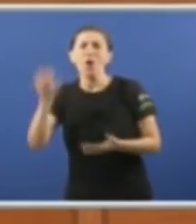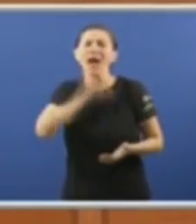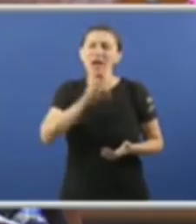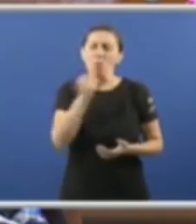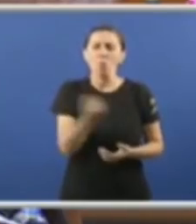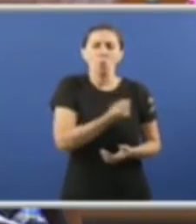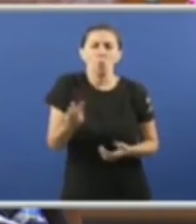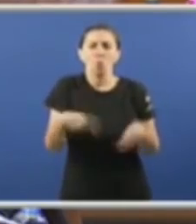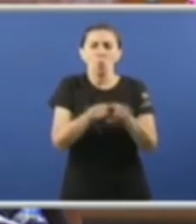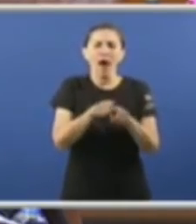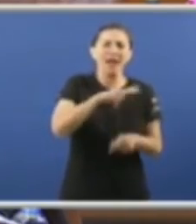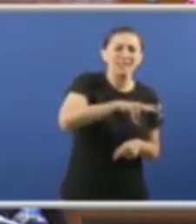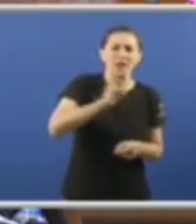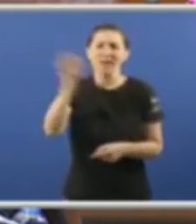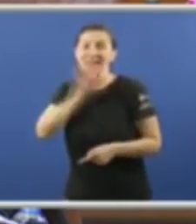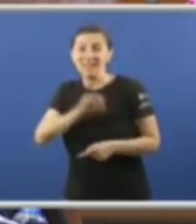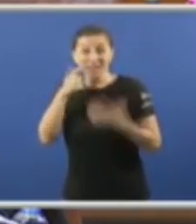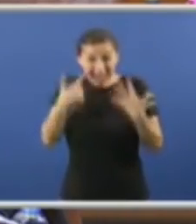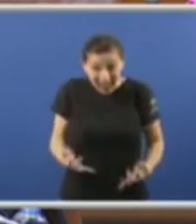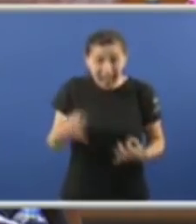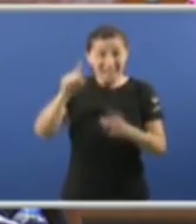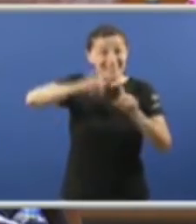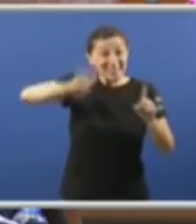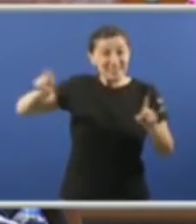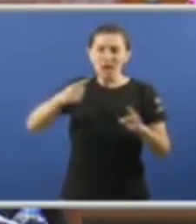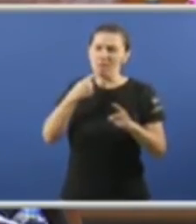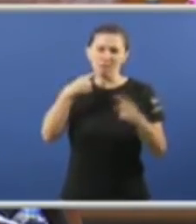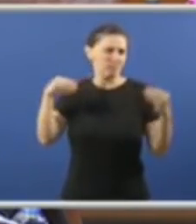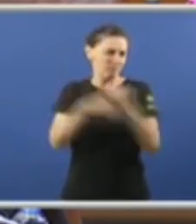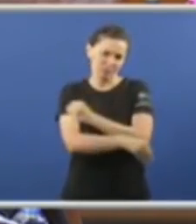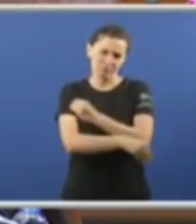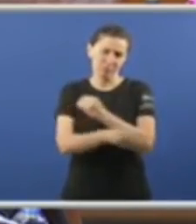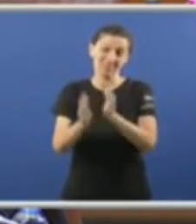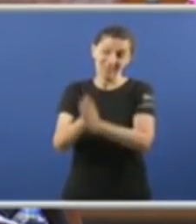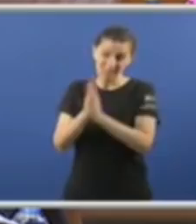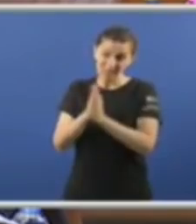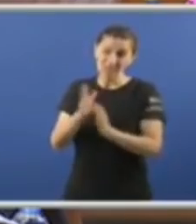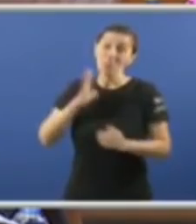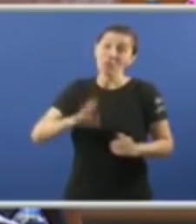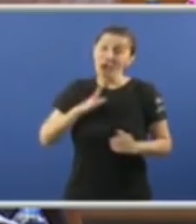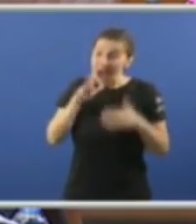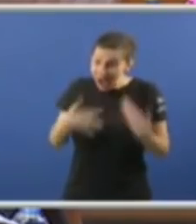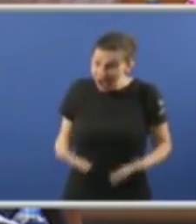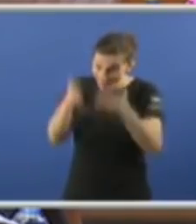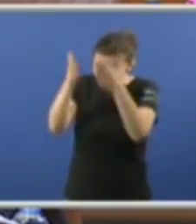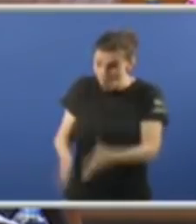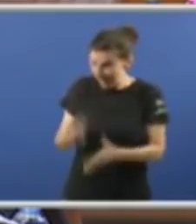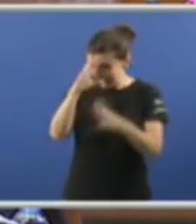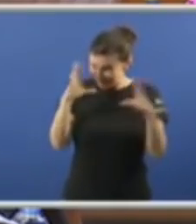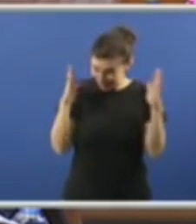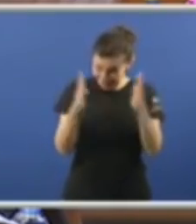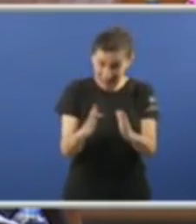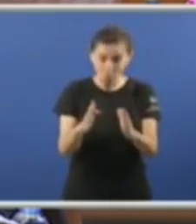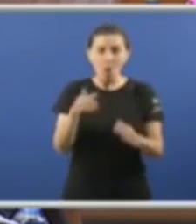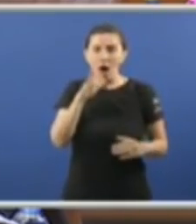O Instituto Galego de Estadística di que vostede está incumplindo. Gracias. E non só que lle pedimos é que derrogue o decreto. Gracias, señora Pontón. Agora que está centrado, empece